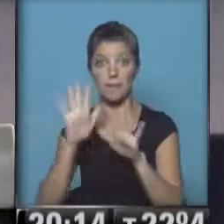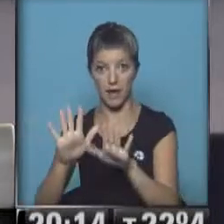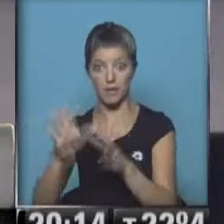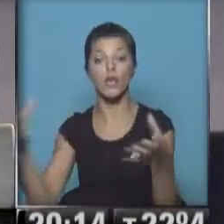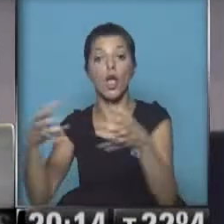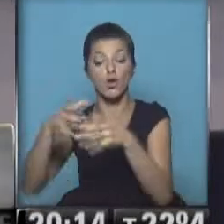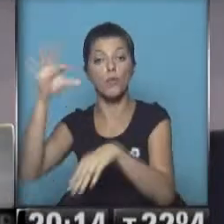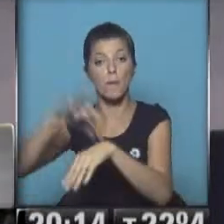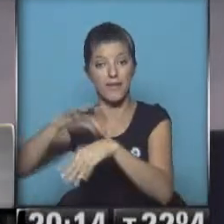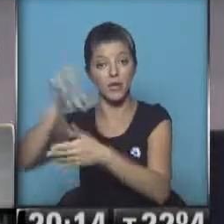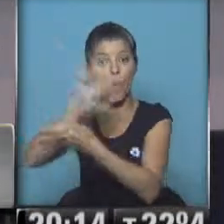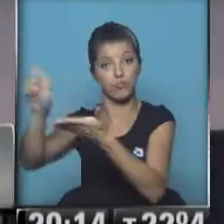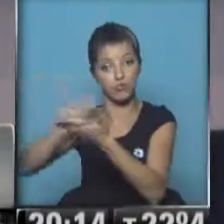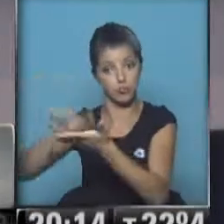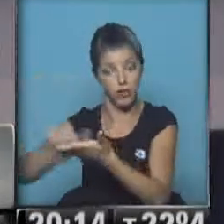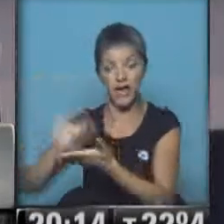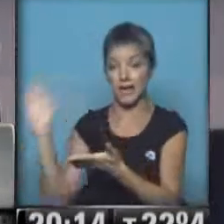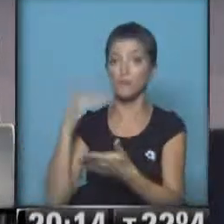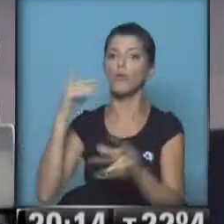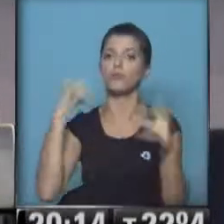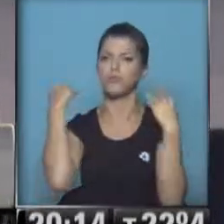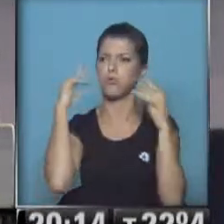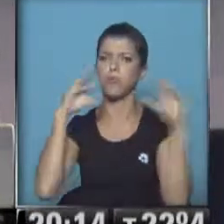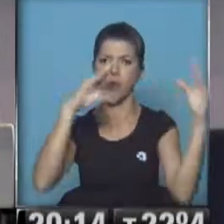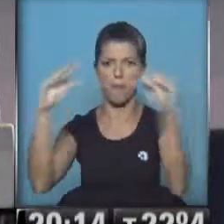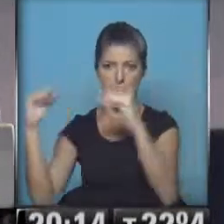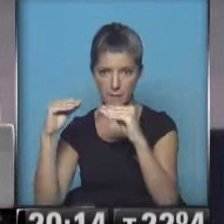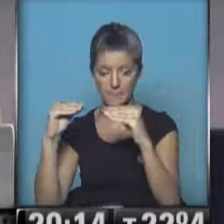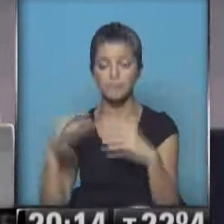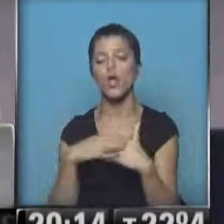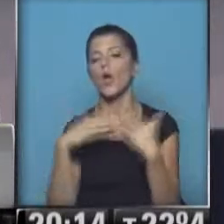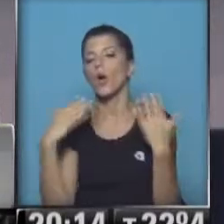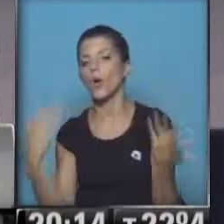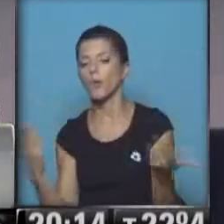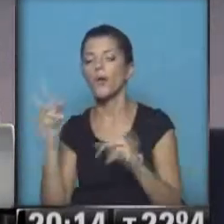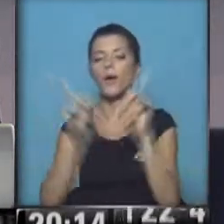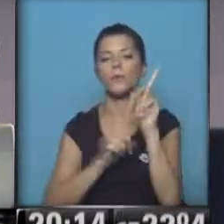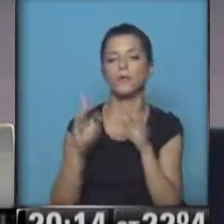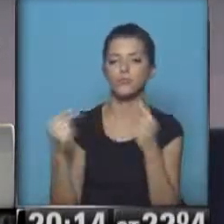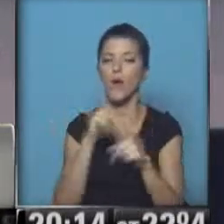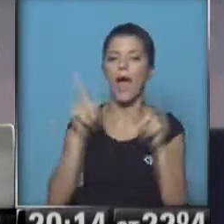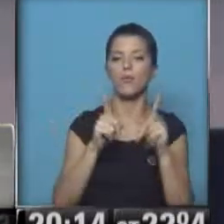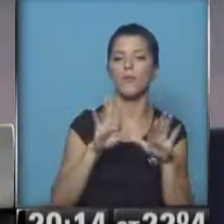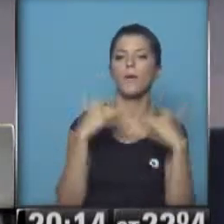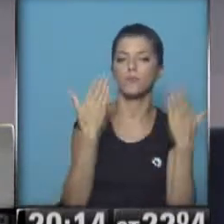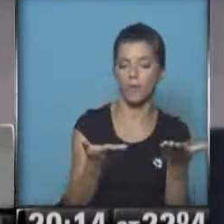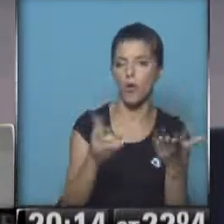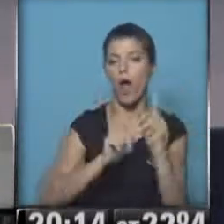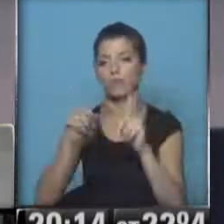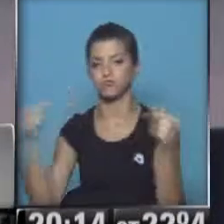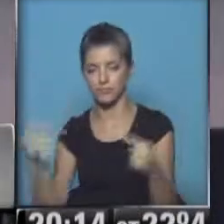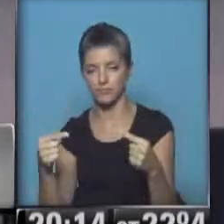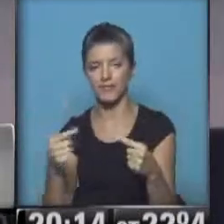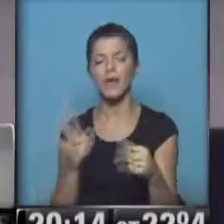junta médica de la que tanto se habló obviamente hubo disidencia hay un dictamen de mayoría un dictamen en minoría tan